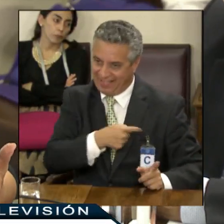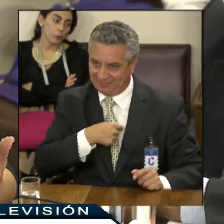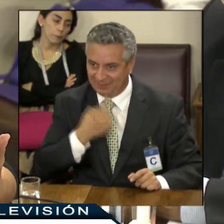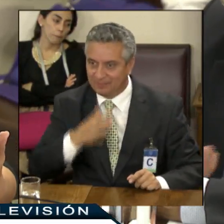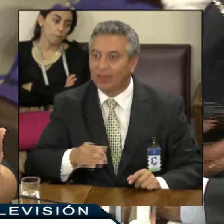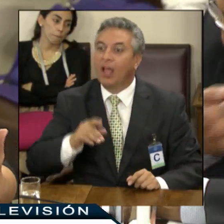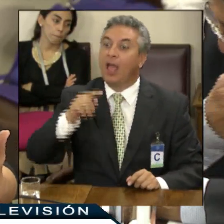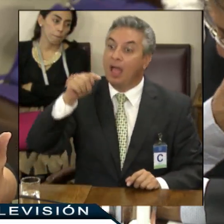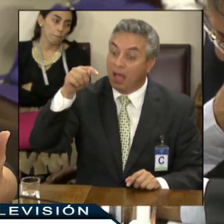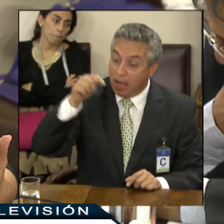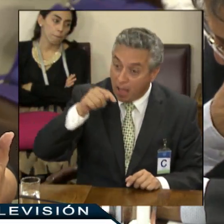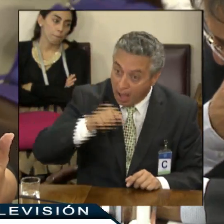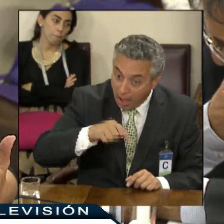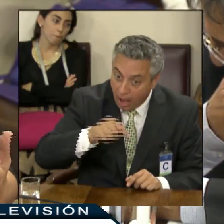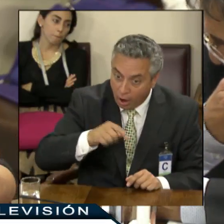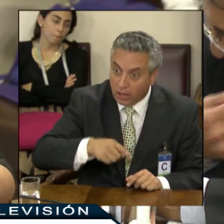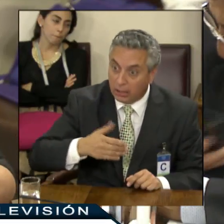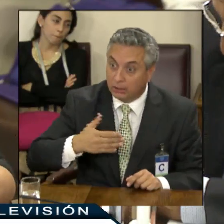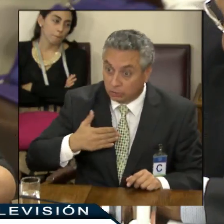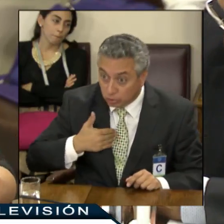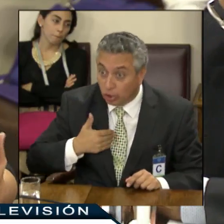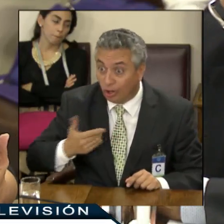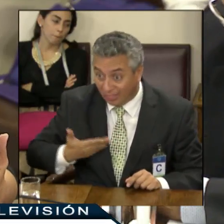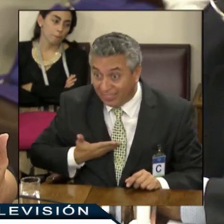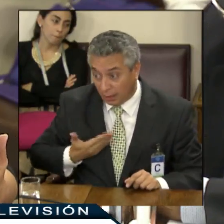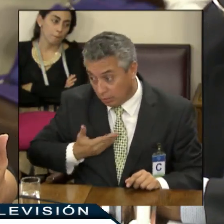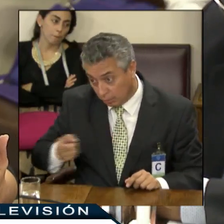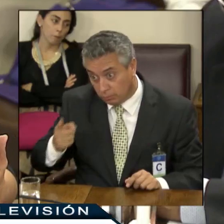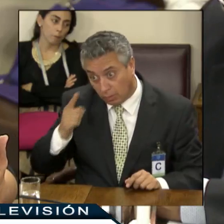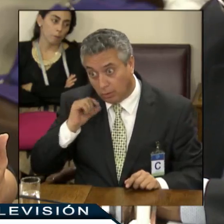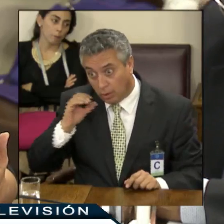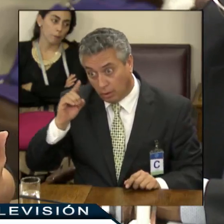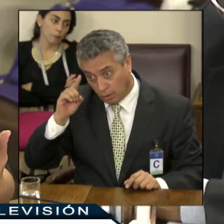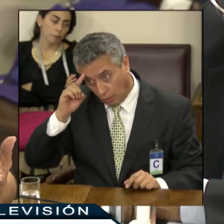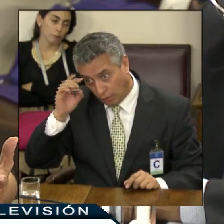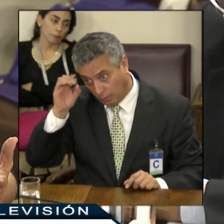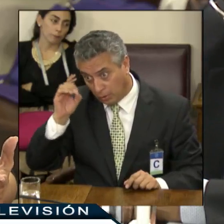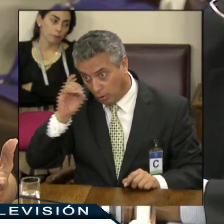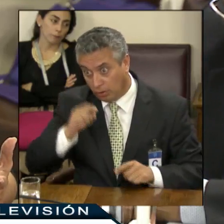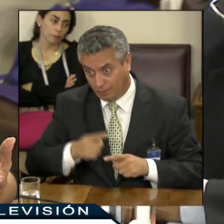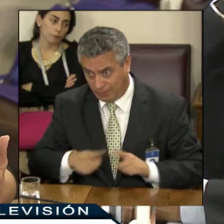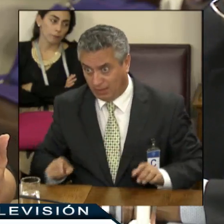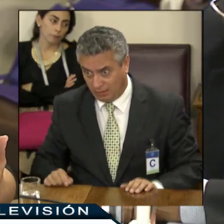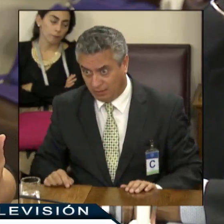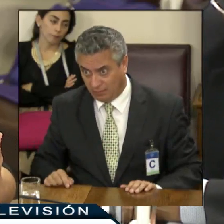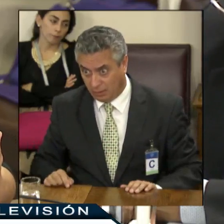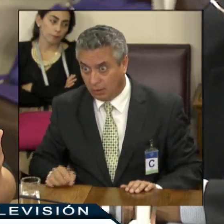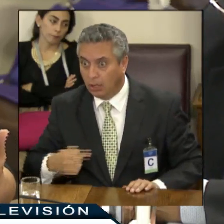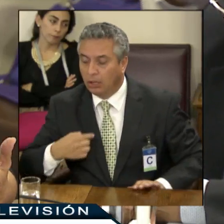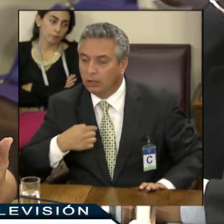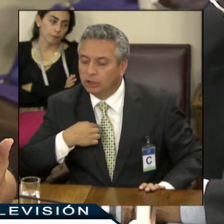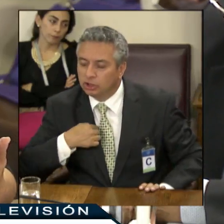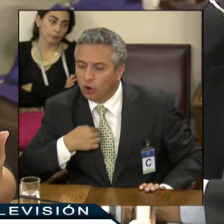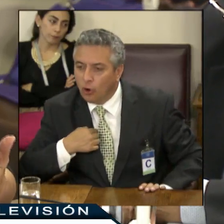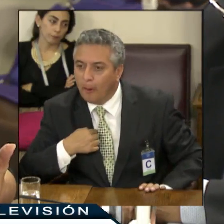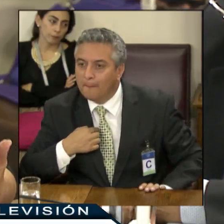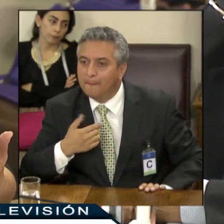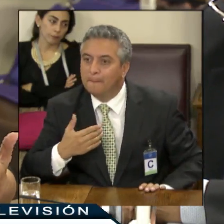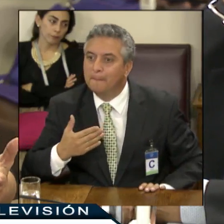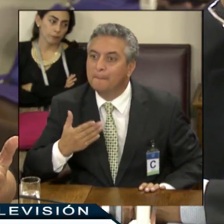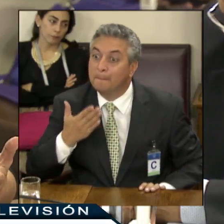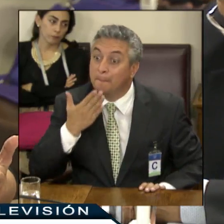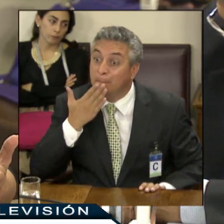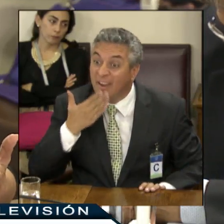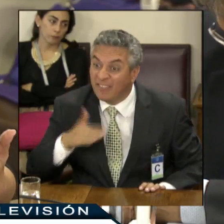que ver yo lo pero yo tengo ahí una una diferencia yo prefiero perder en el tribunal